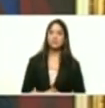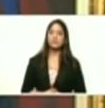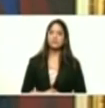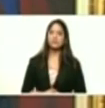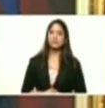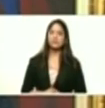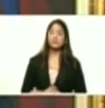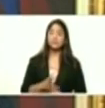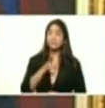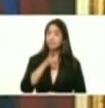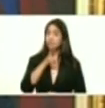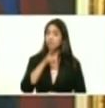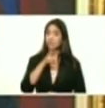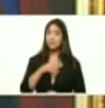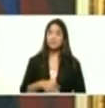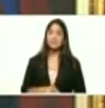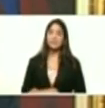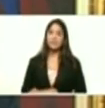bárbara,